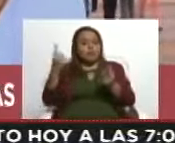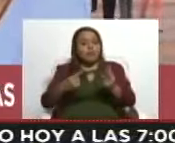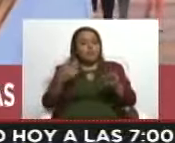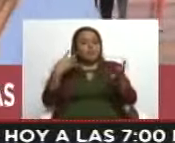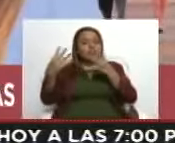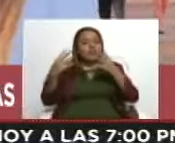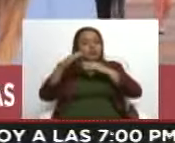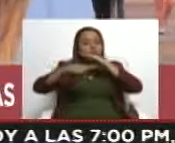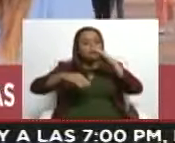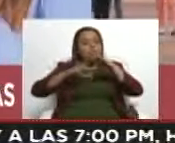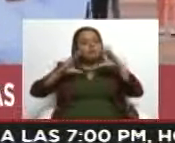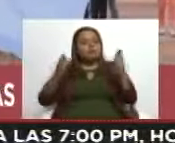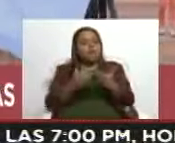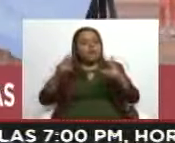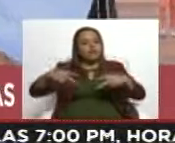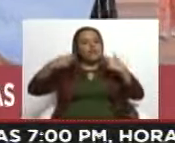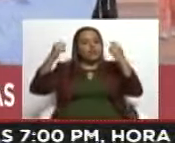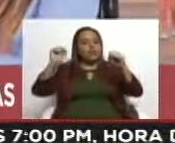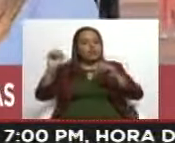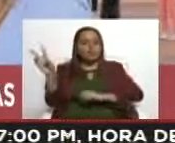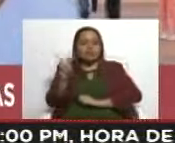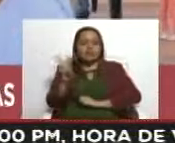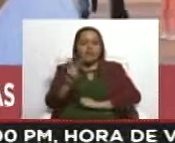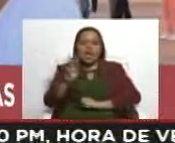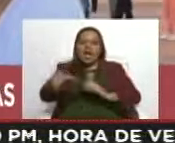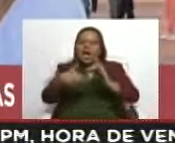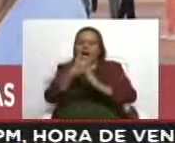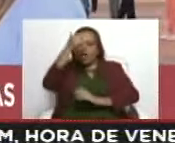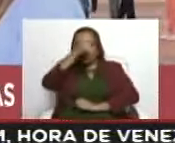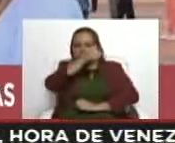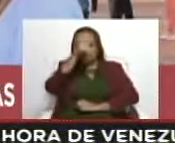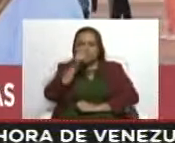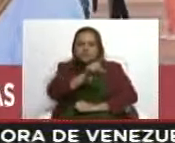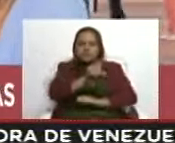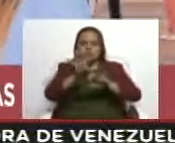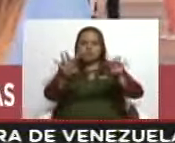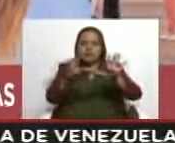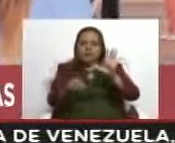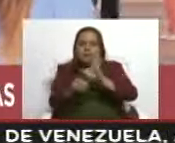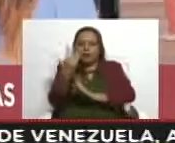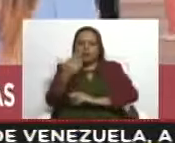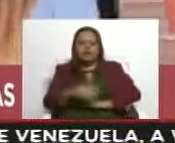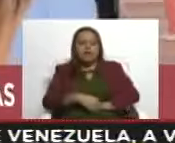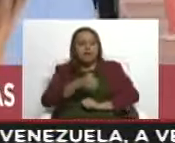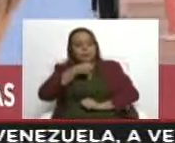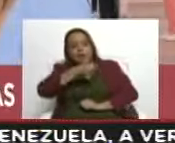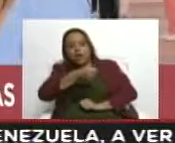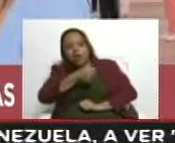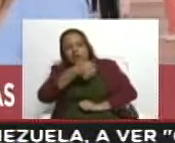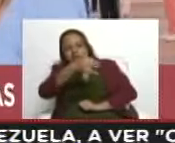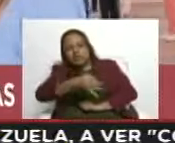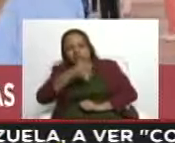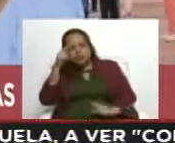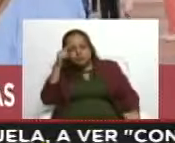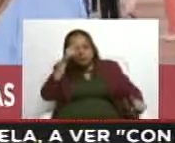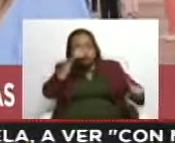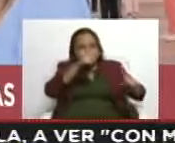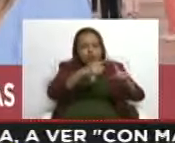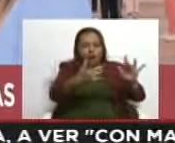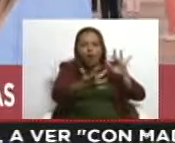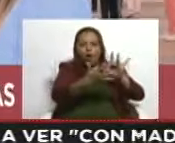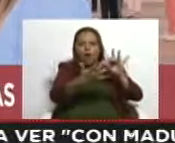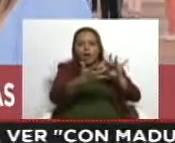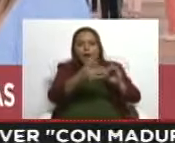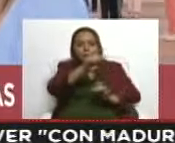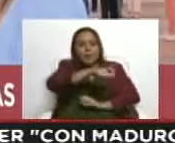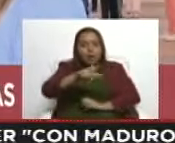Viva Venezuela y que se extiende hasta este domingo 19 de mayo. El periodismo siempre hay que consultar las fuentes vivas y mucha gente